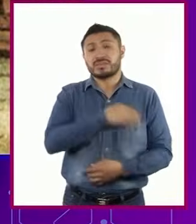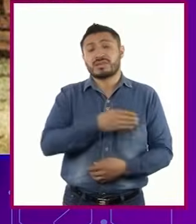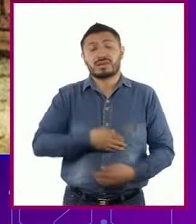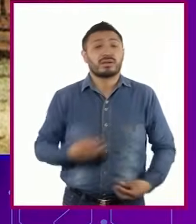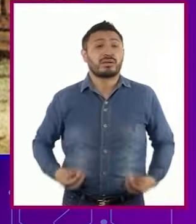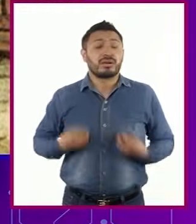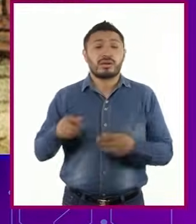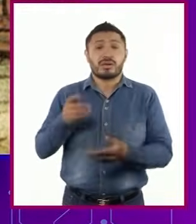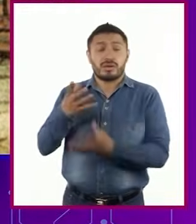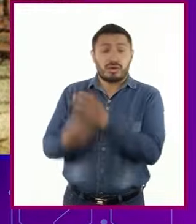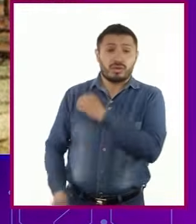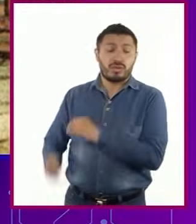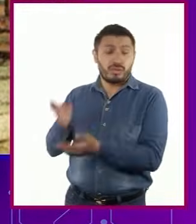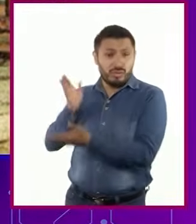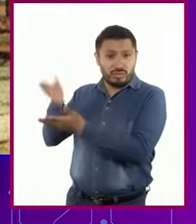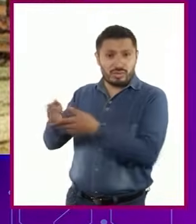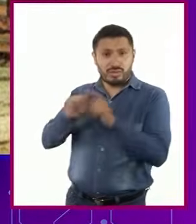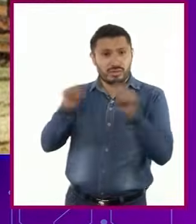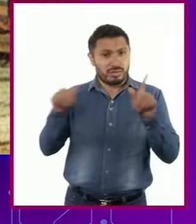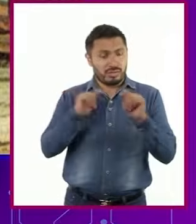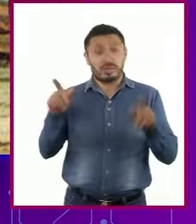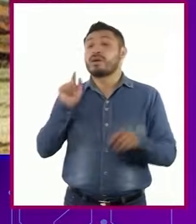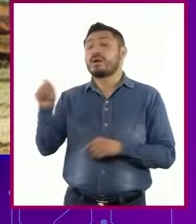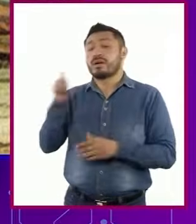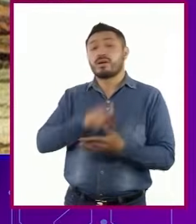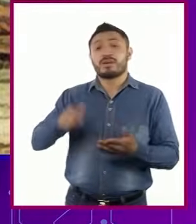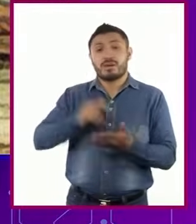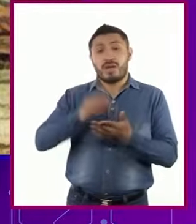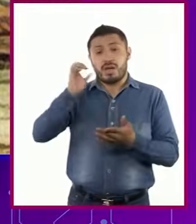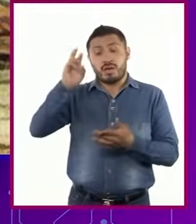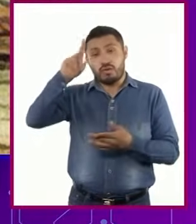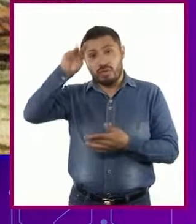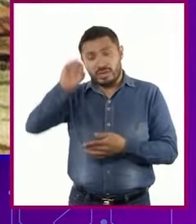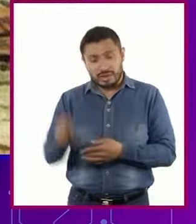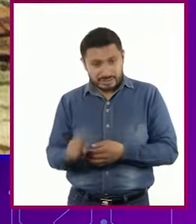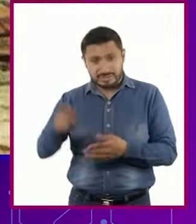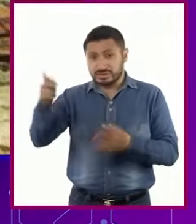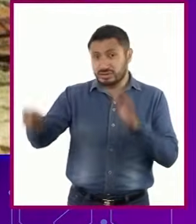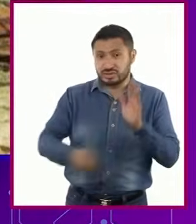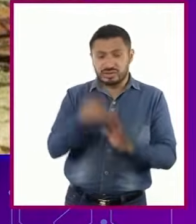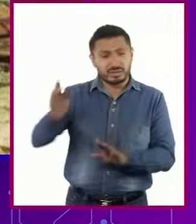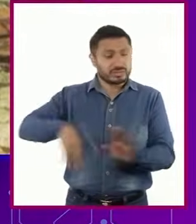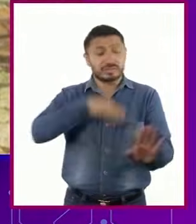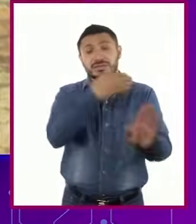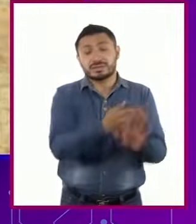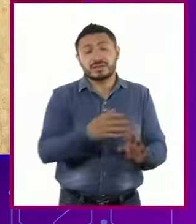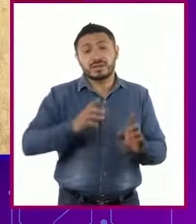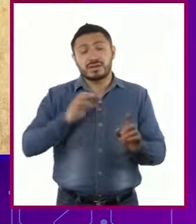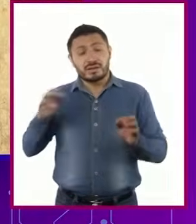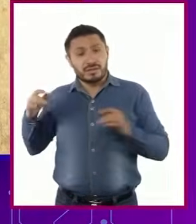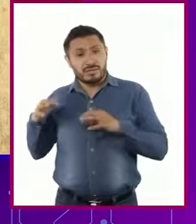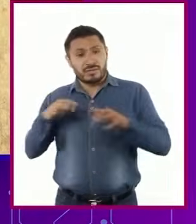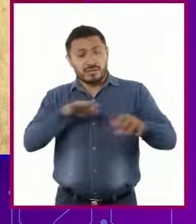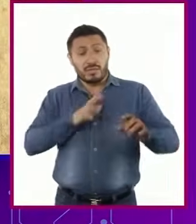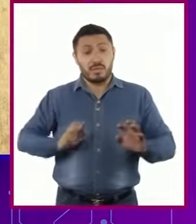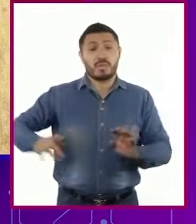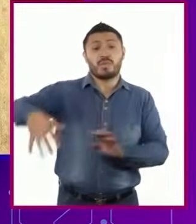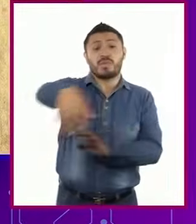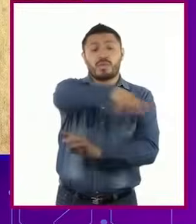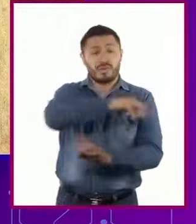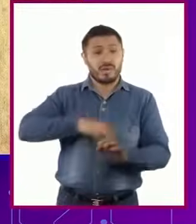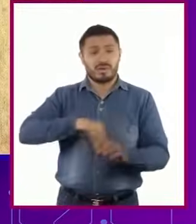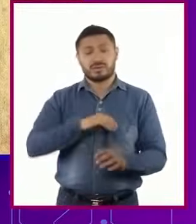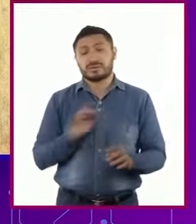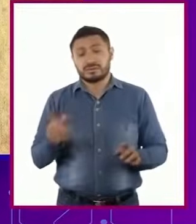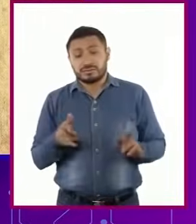huyeron a Tlaxcala. Ahí, Cortés planeó un nuevo ataque: rodear la ciudad de Tenochtitlan,